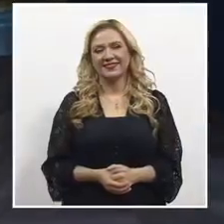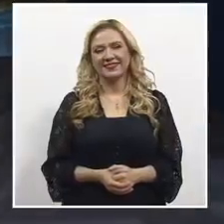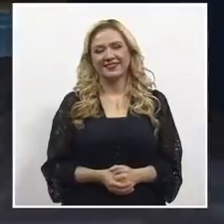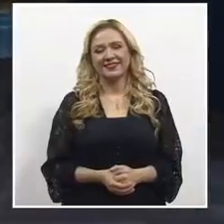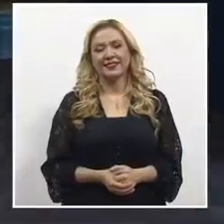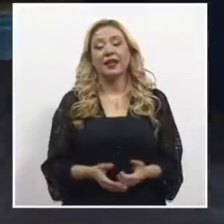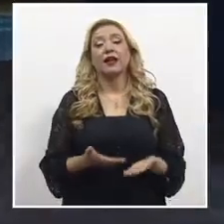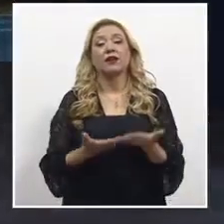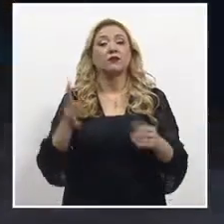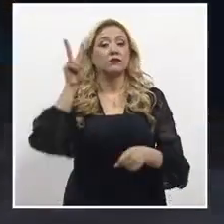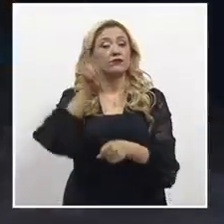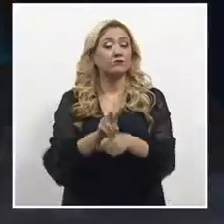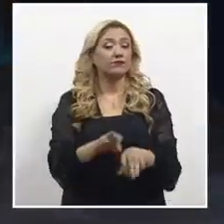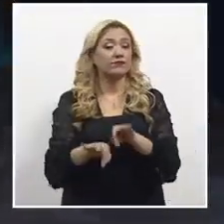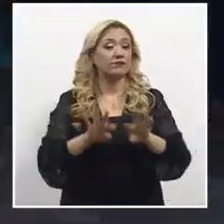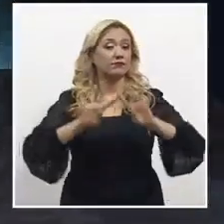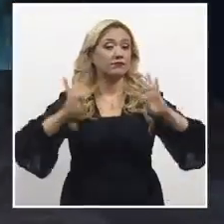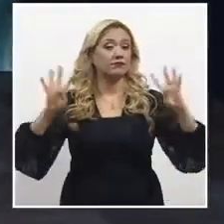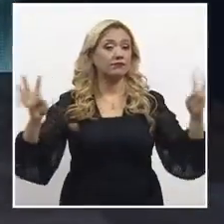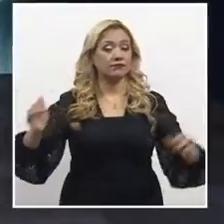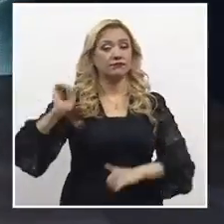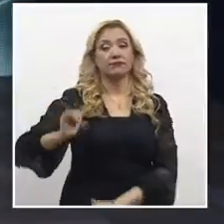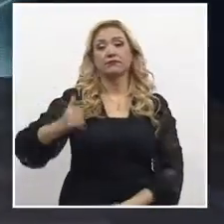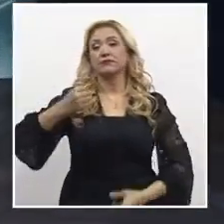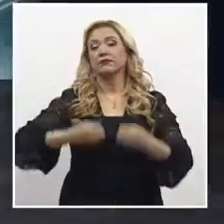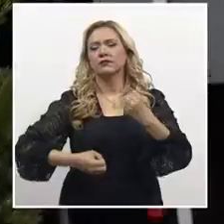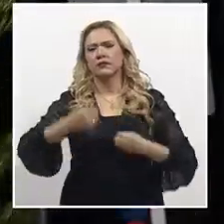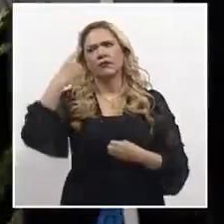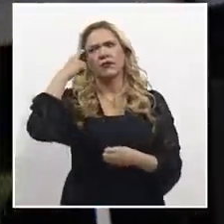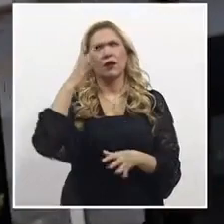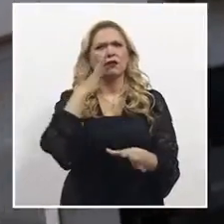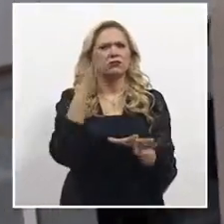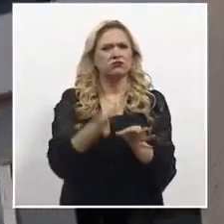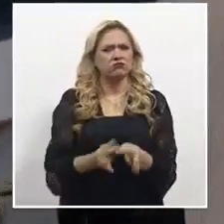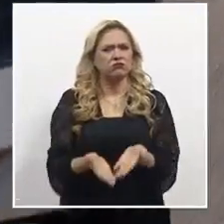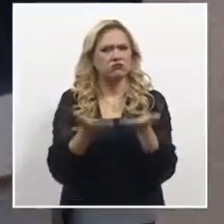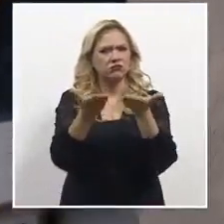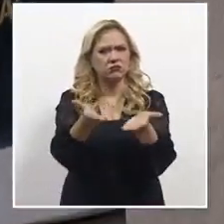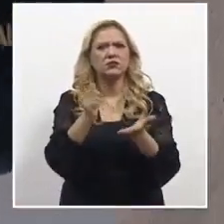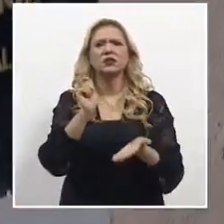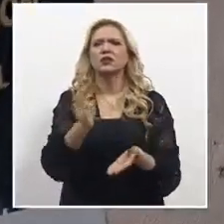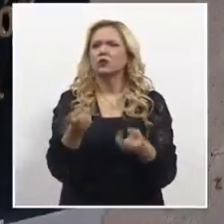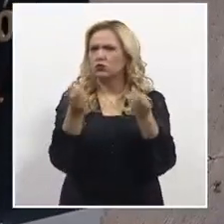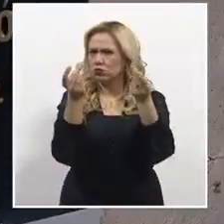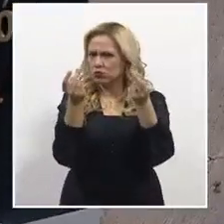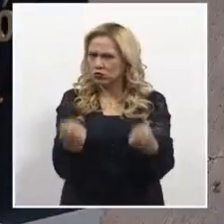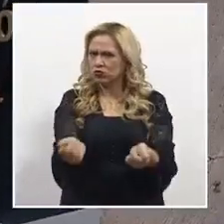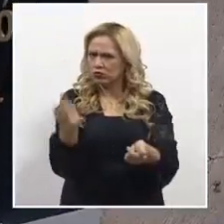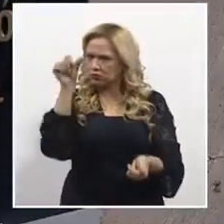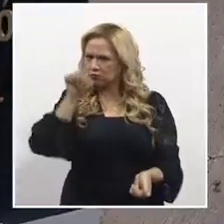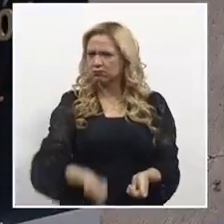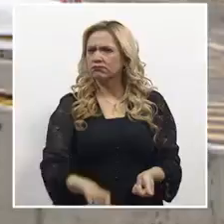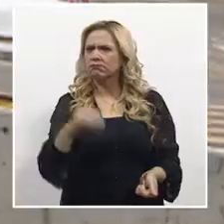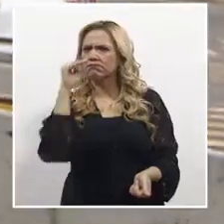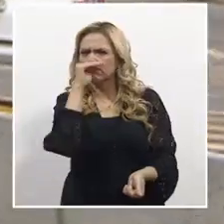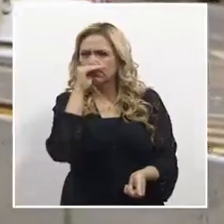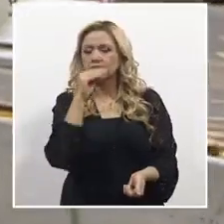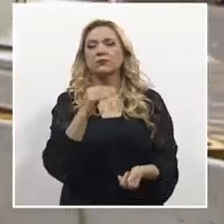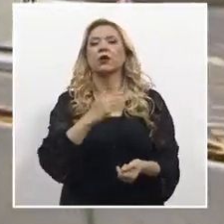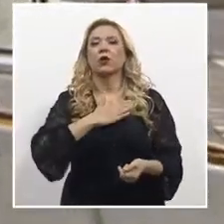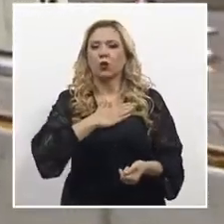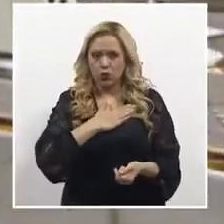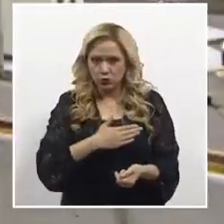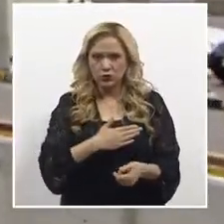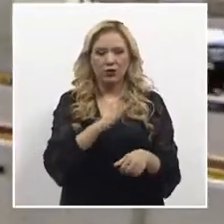Y el Consejo de la Judicatura Federal reiteró su compromiso de garantizar el derecho a una justicia pronta, eficaz, gratuita e imparcial.